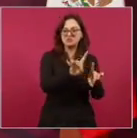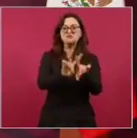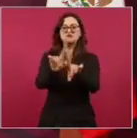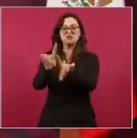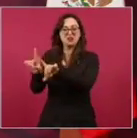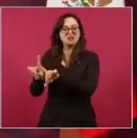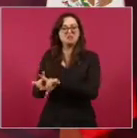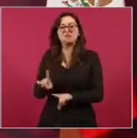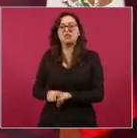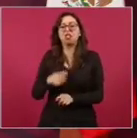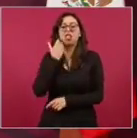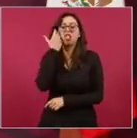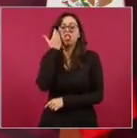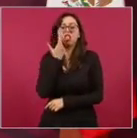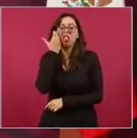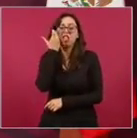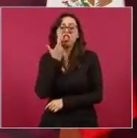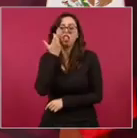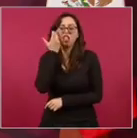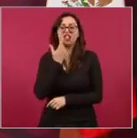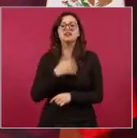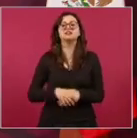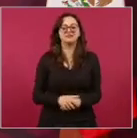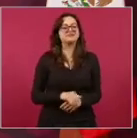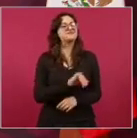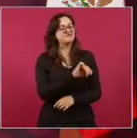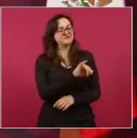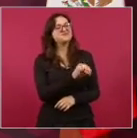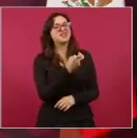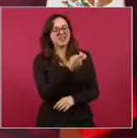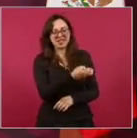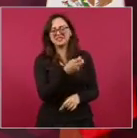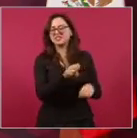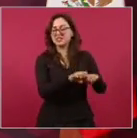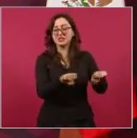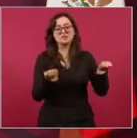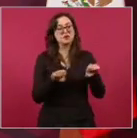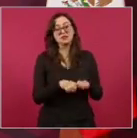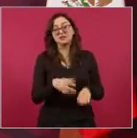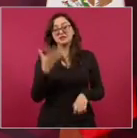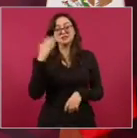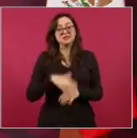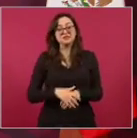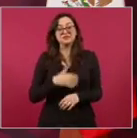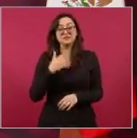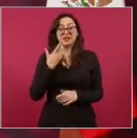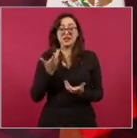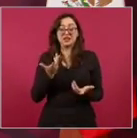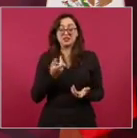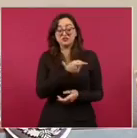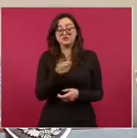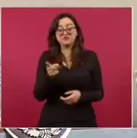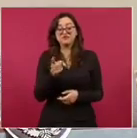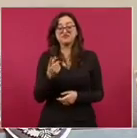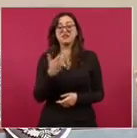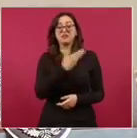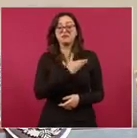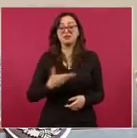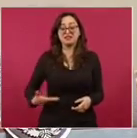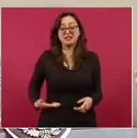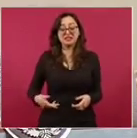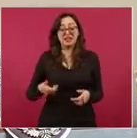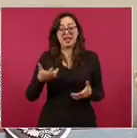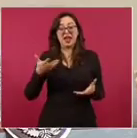Los que se la pasan lamiendo, híjole, no voy a decir qué, al presidente López